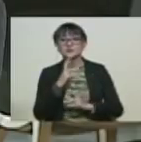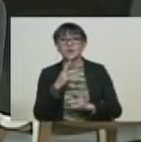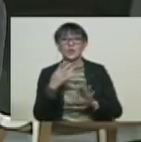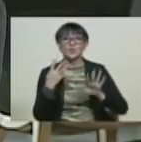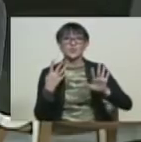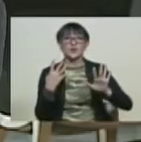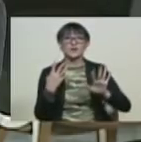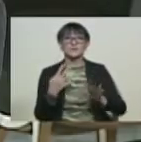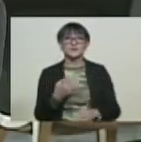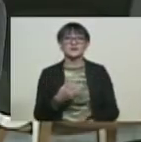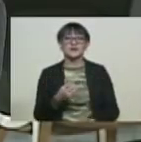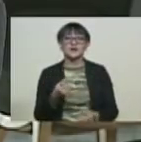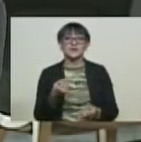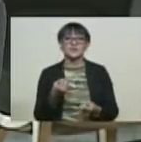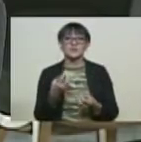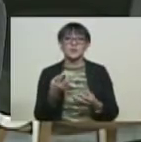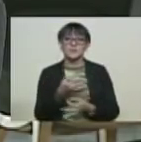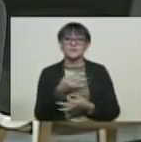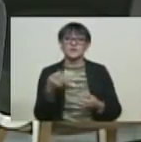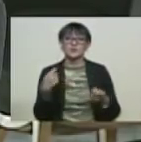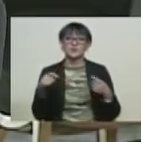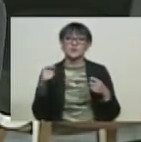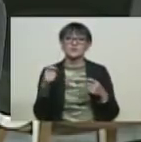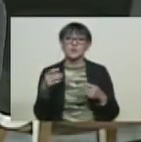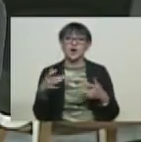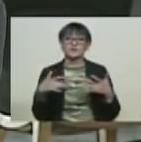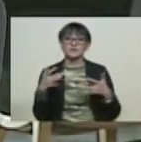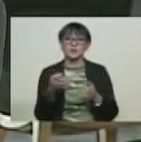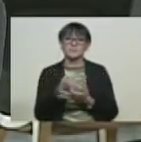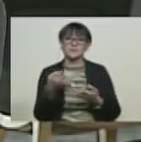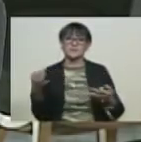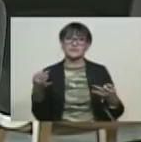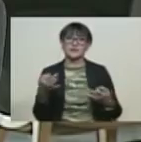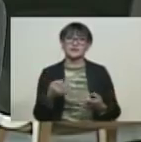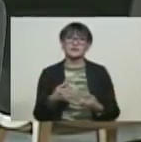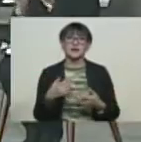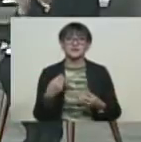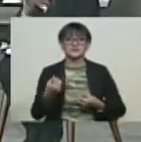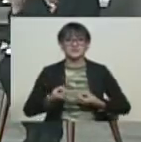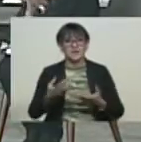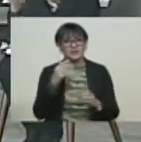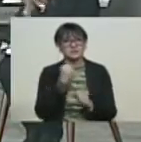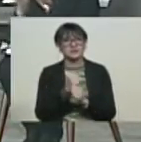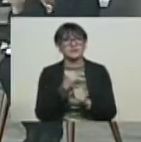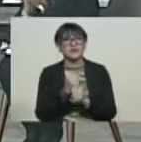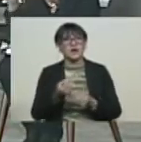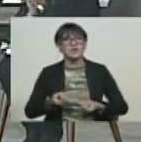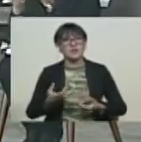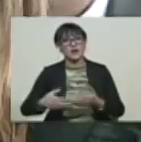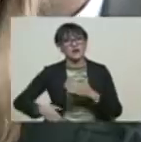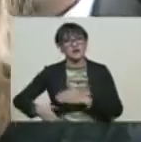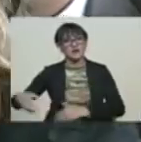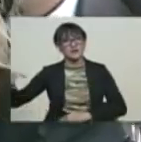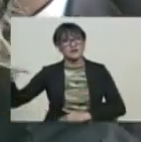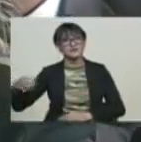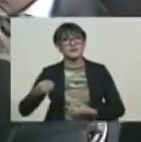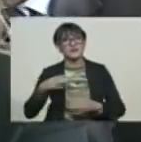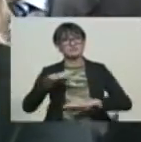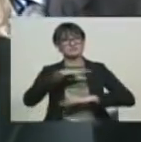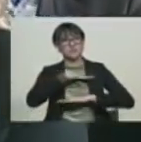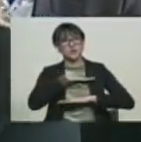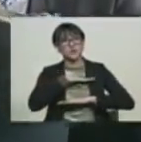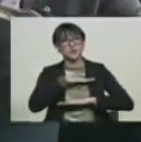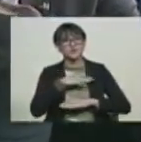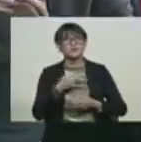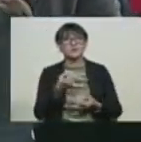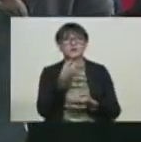Si es el número perfecto, el turismo es la actividad perfecta, que genera empleo, que genera riqueza, que genere bienestar,